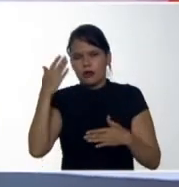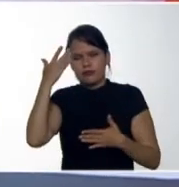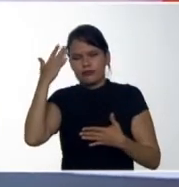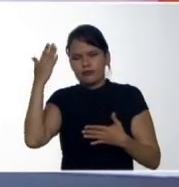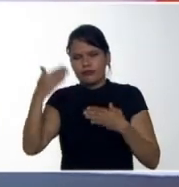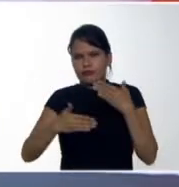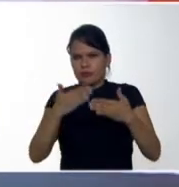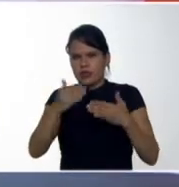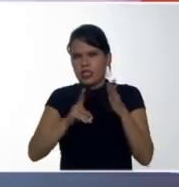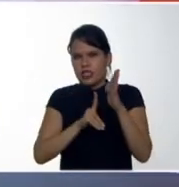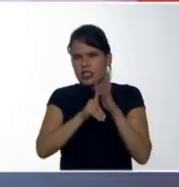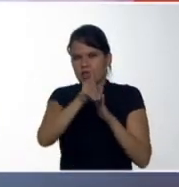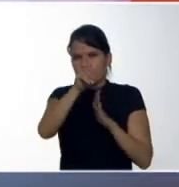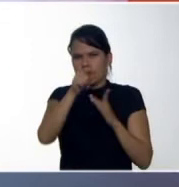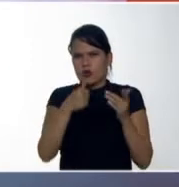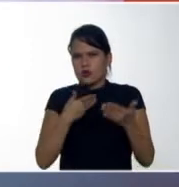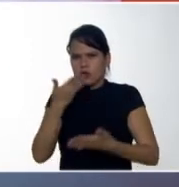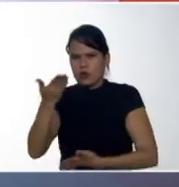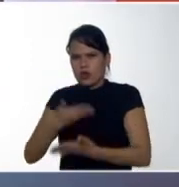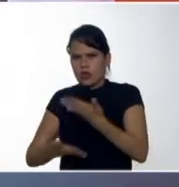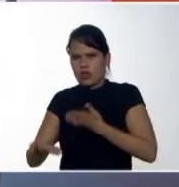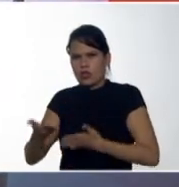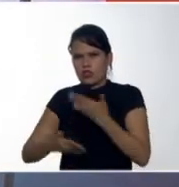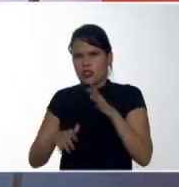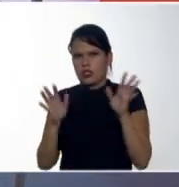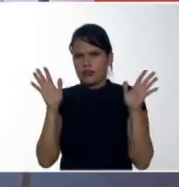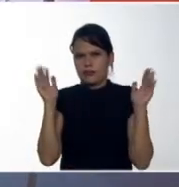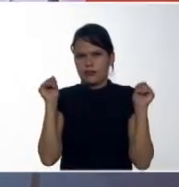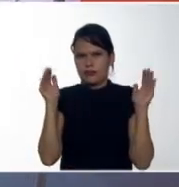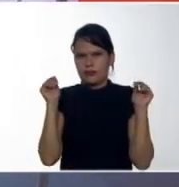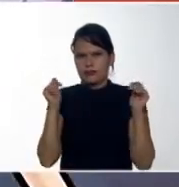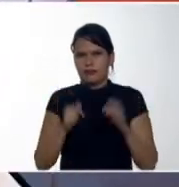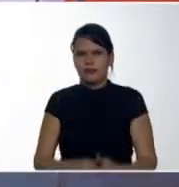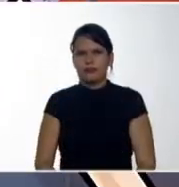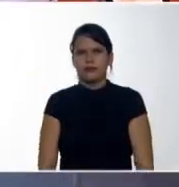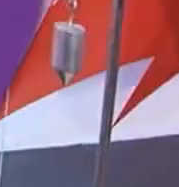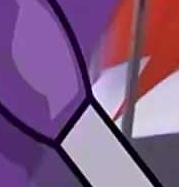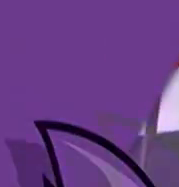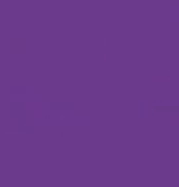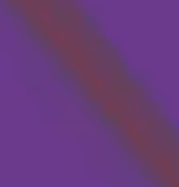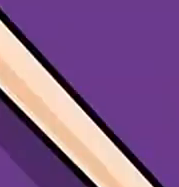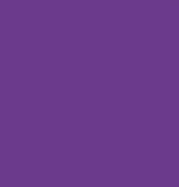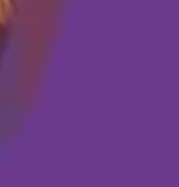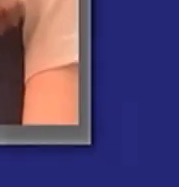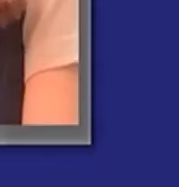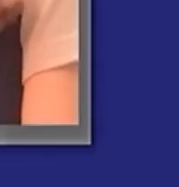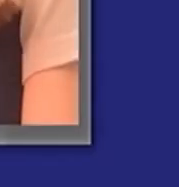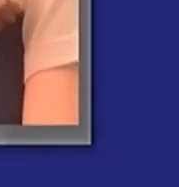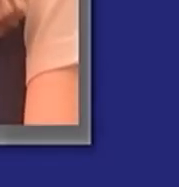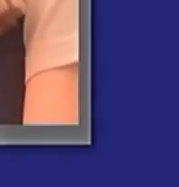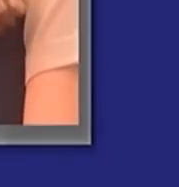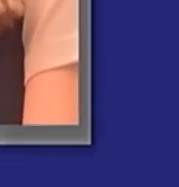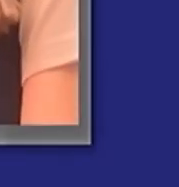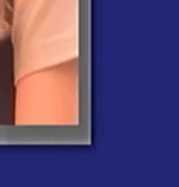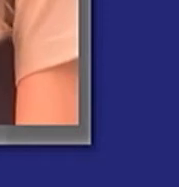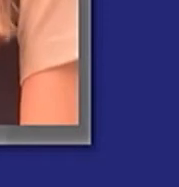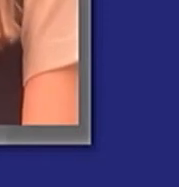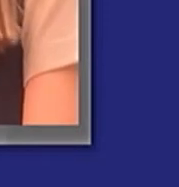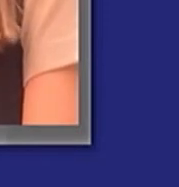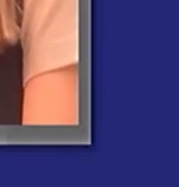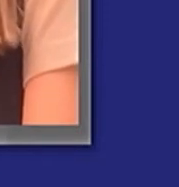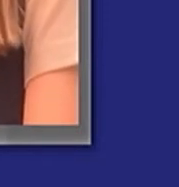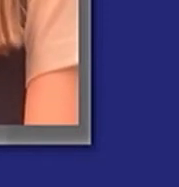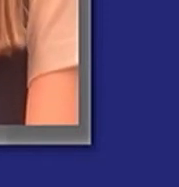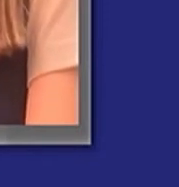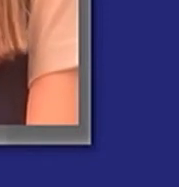sus relaciones. Entonces, sin más preámbulo, chao y adelante video. Muy buenos días, nosotras somos